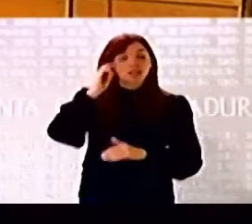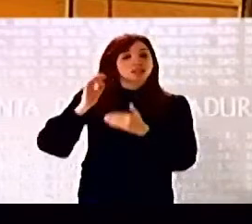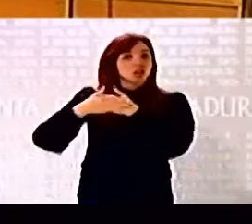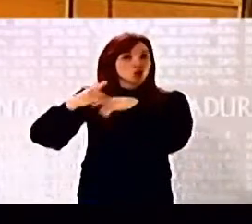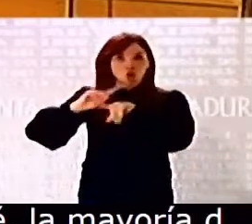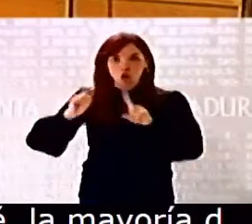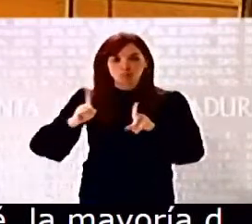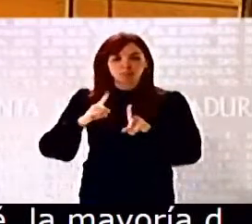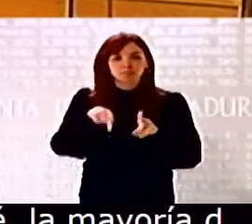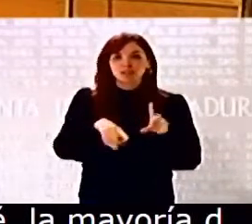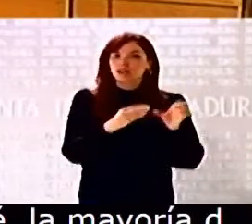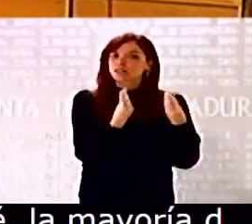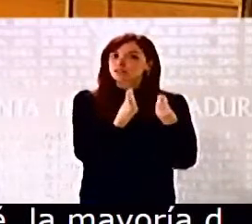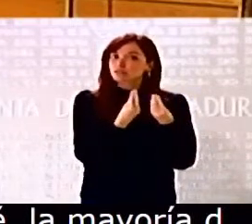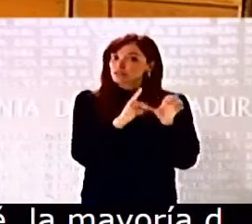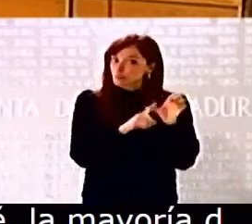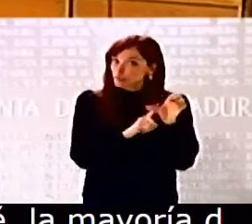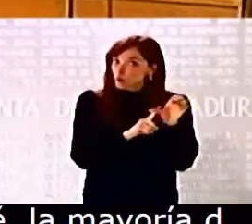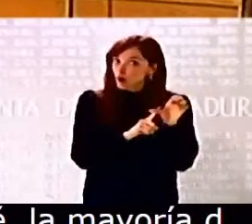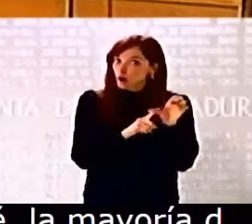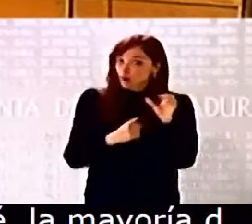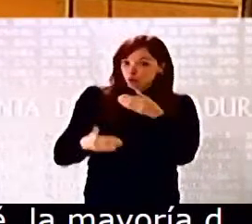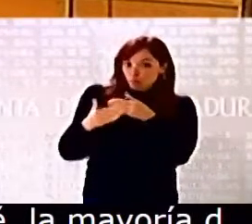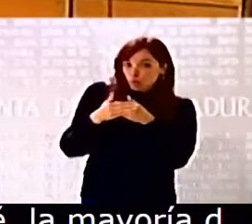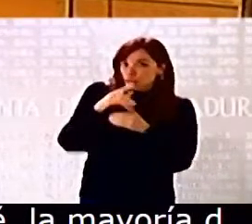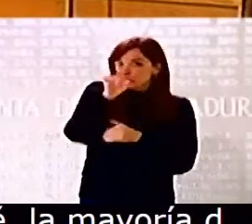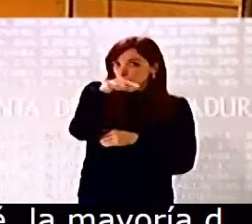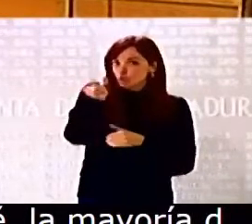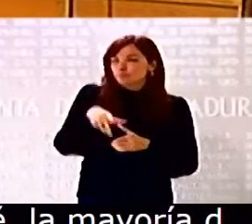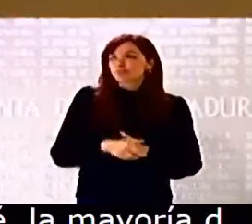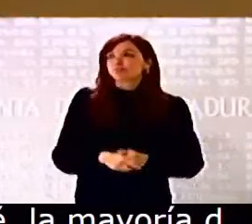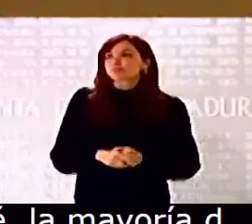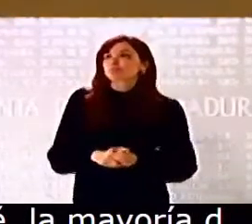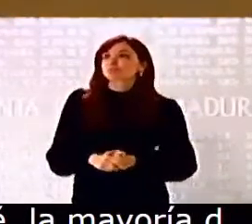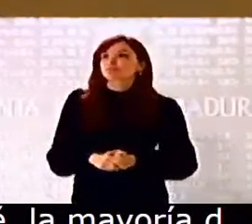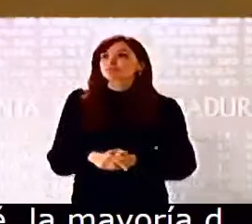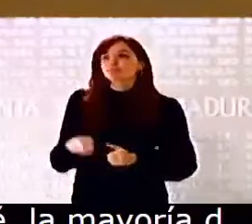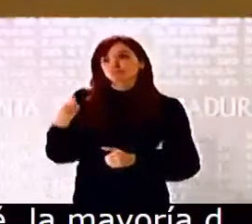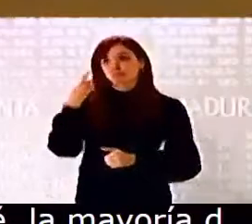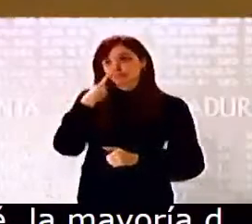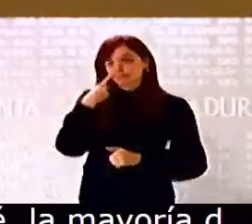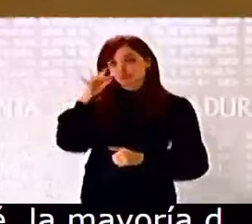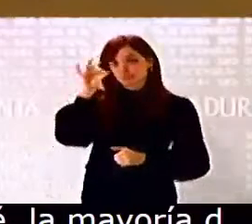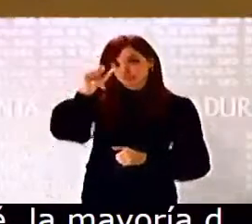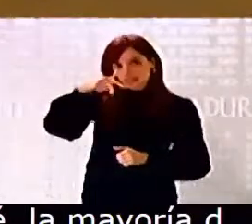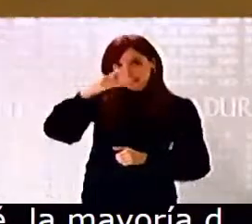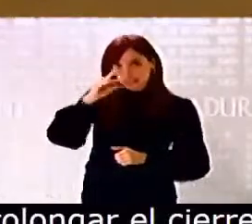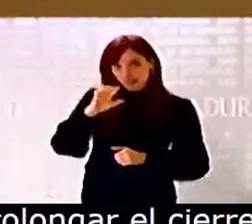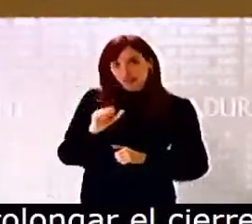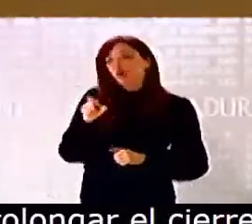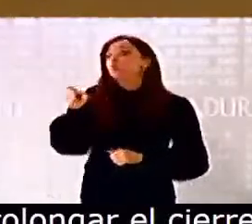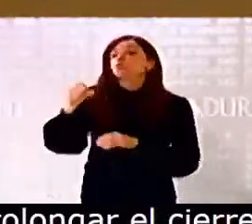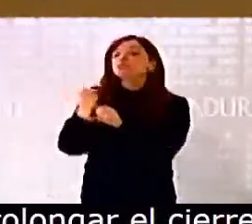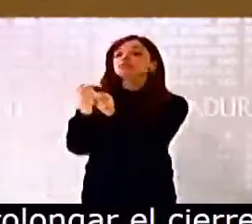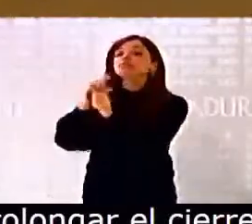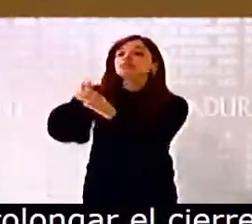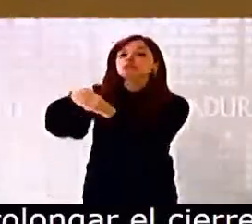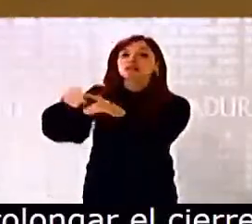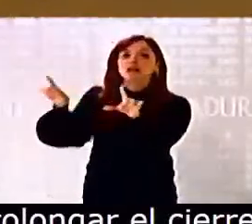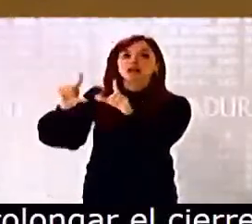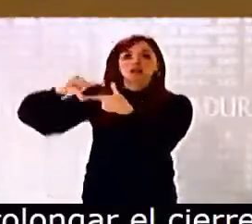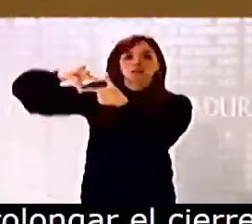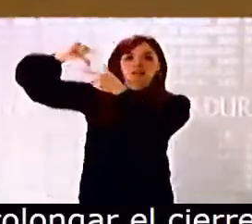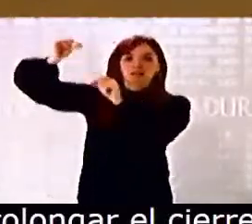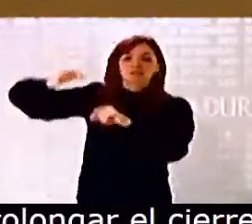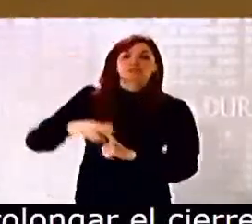Junta cerrará Extremadura durante la festividad de San José? Mire, Sandra, usted es de Canal Extremadura Televisión, un